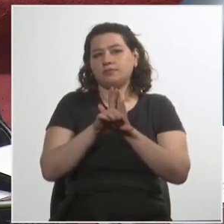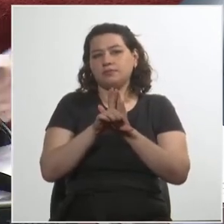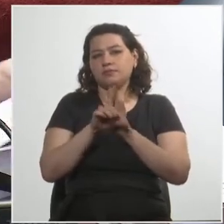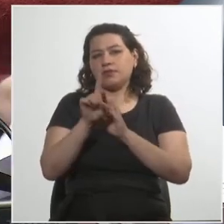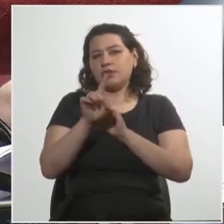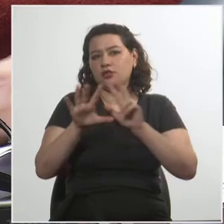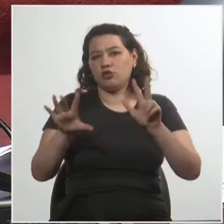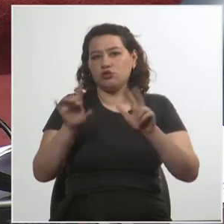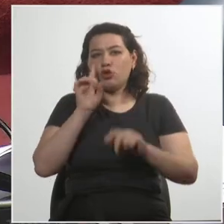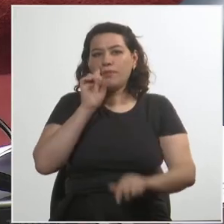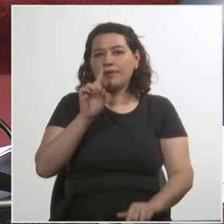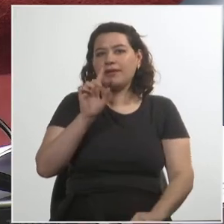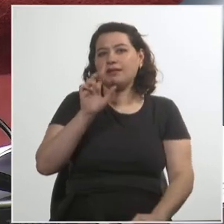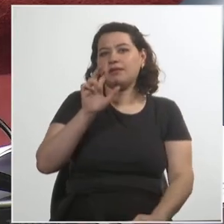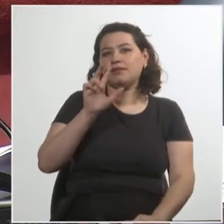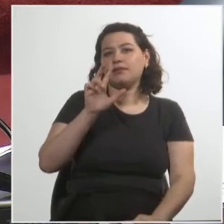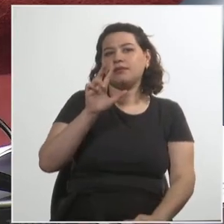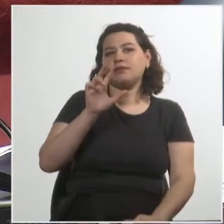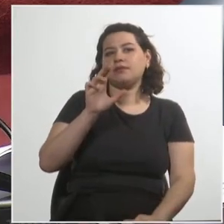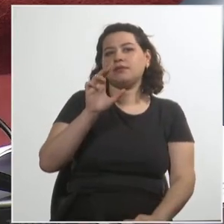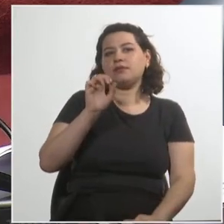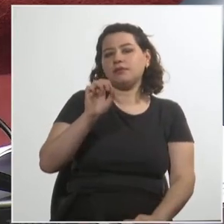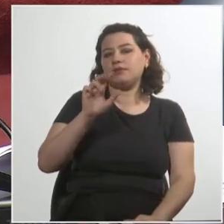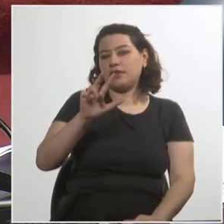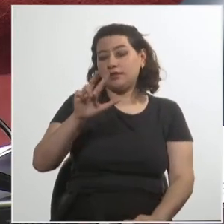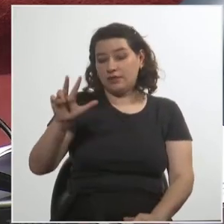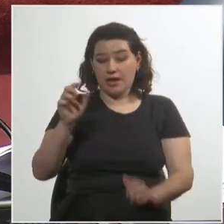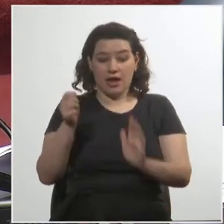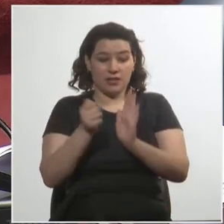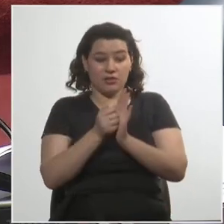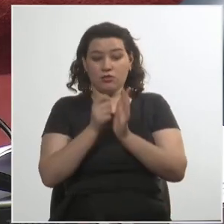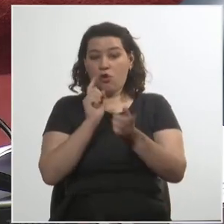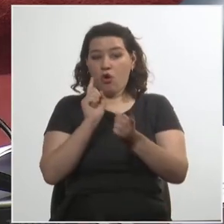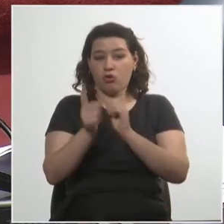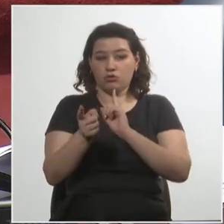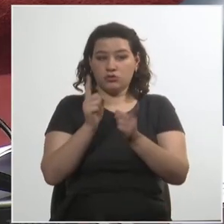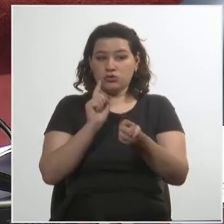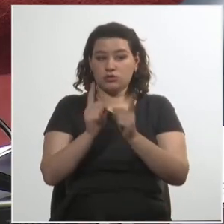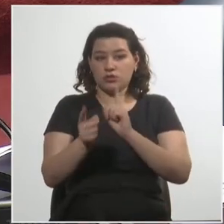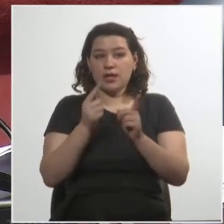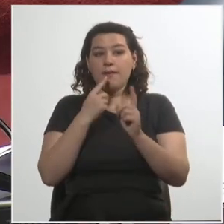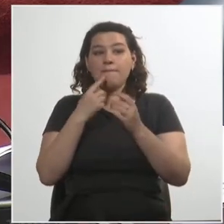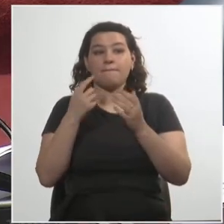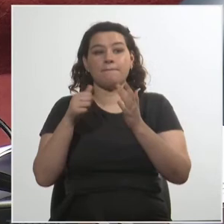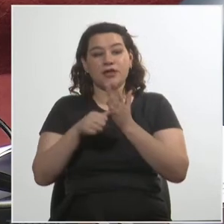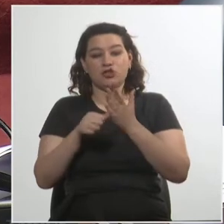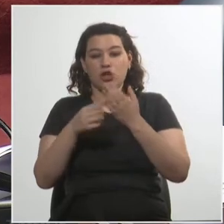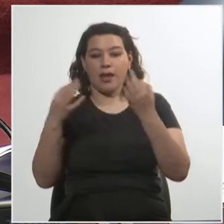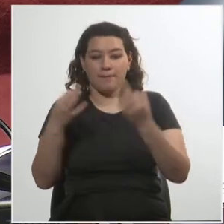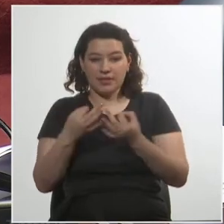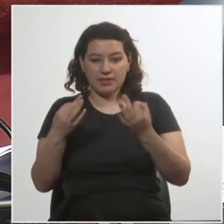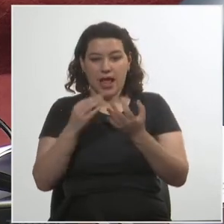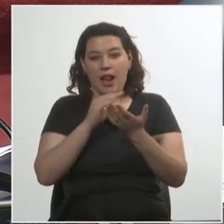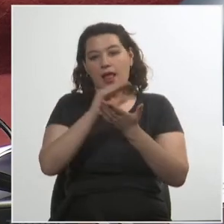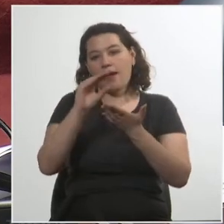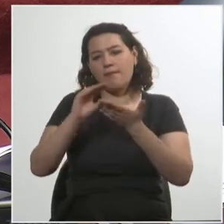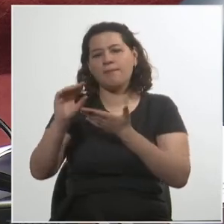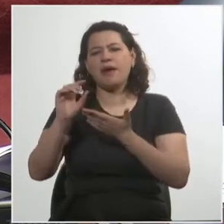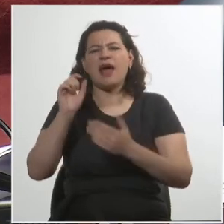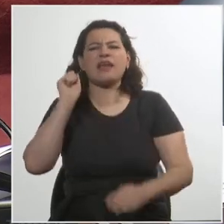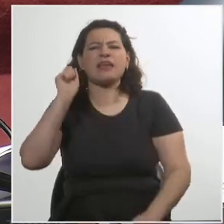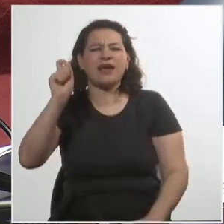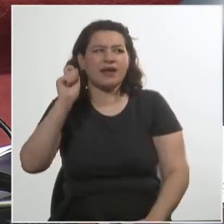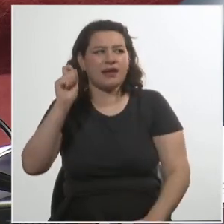dieciocho mil treinta y tres en su artículo 11 se establece la pensión especial reparatoria para quién